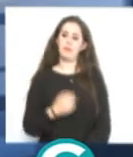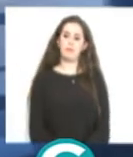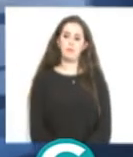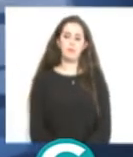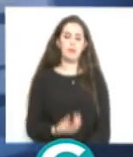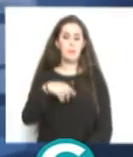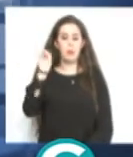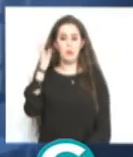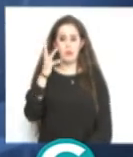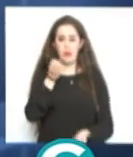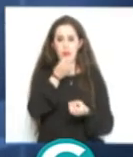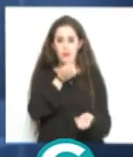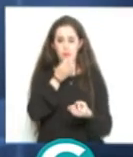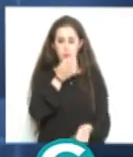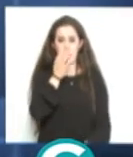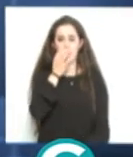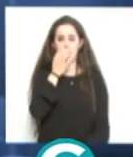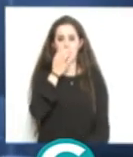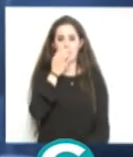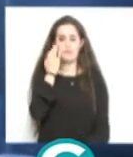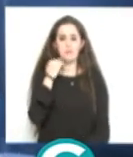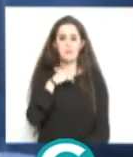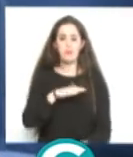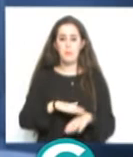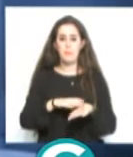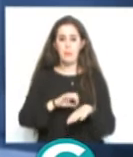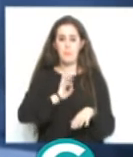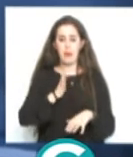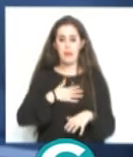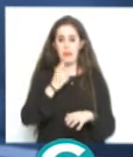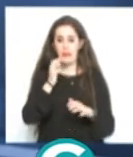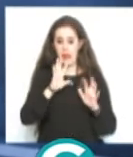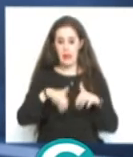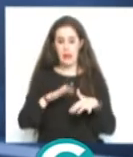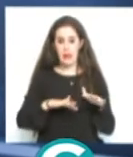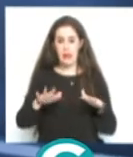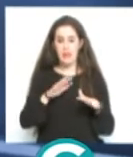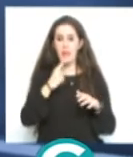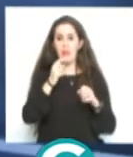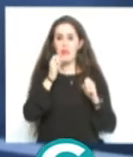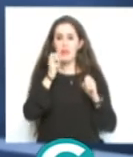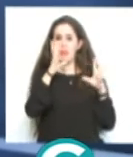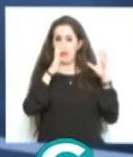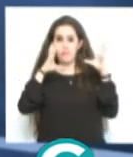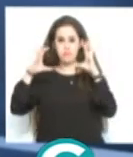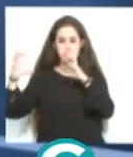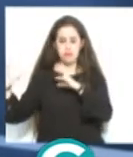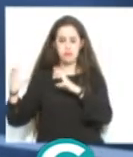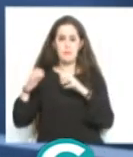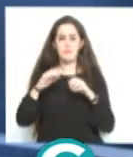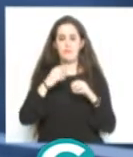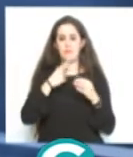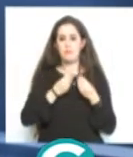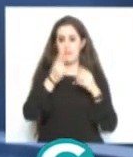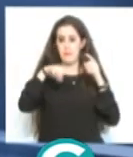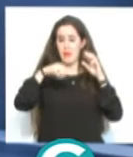La Agencia Estatal de Meteorología informa de un tiempo para mañana en la Bahía de Cádiz con cielos parcialmente cubiertos, acompañados